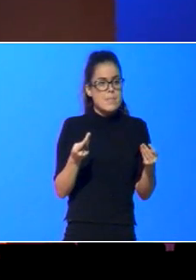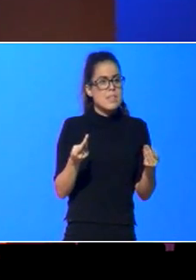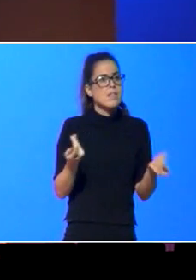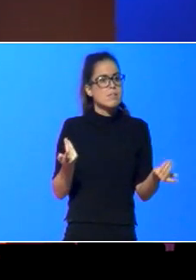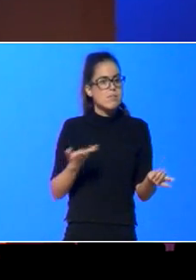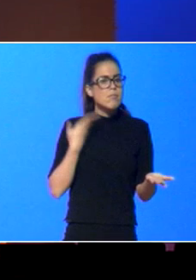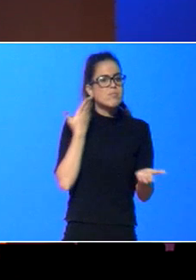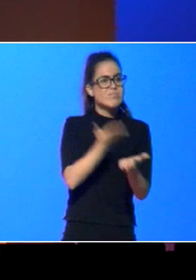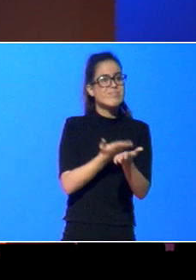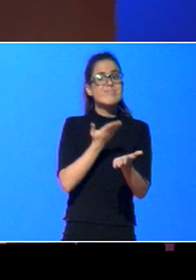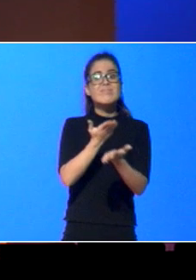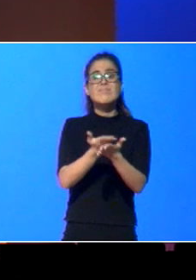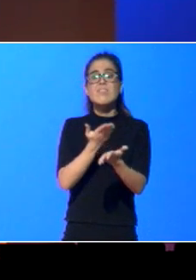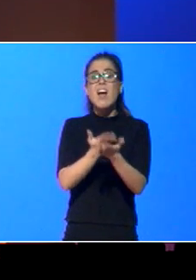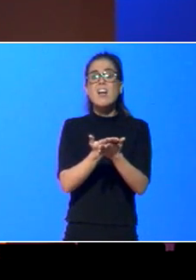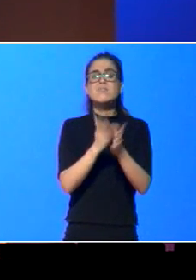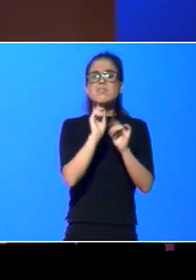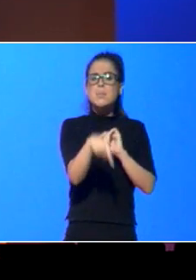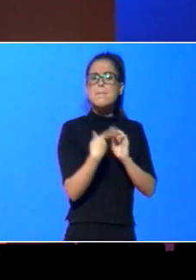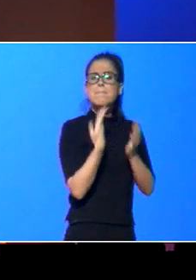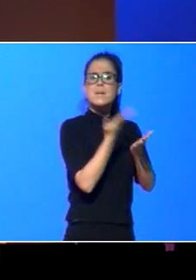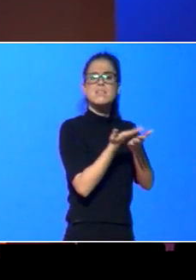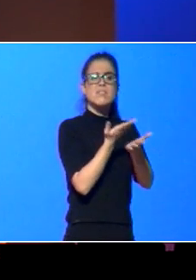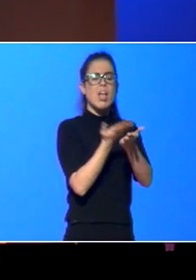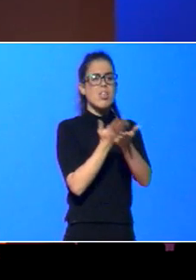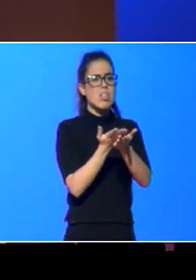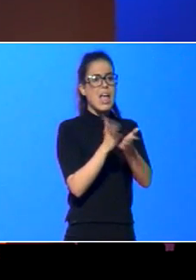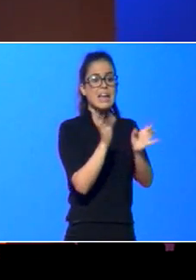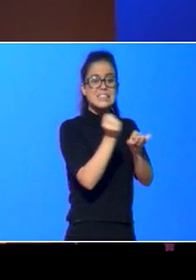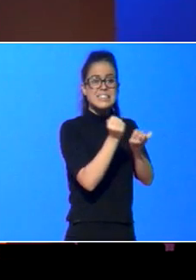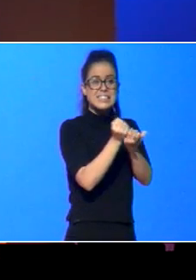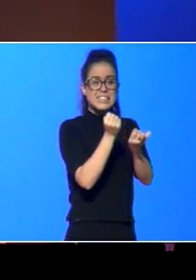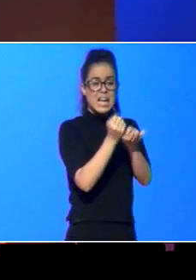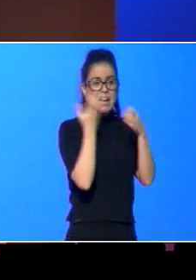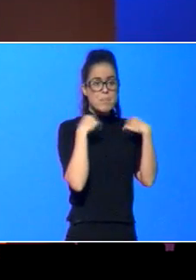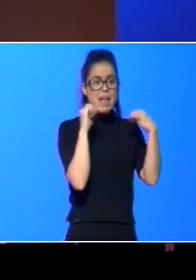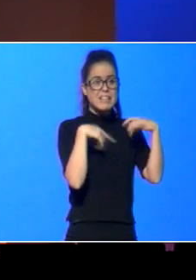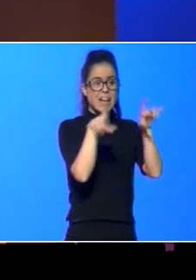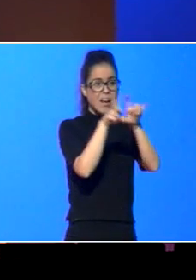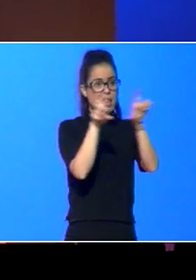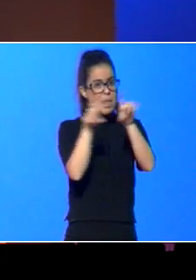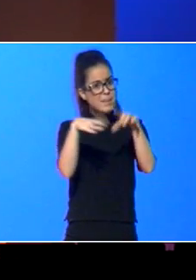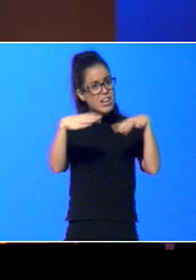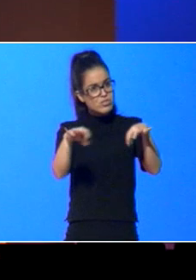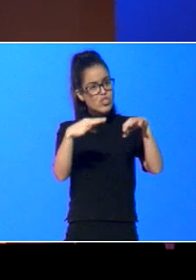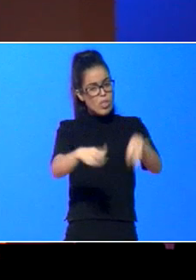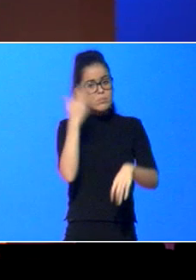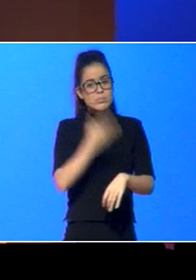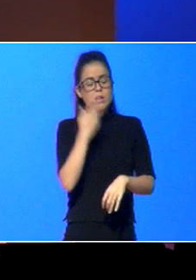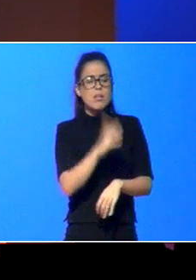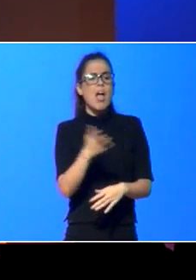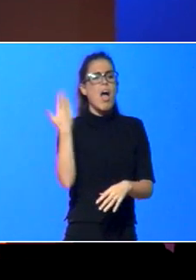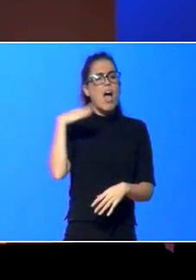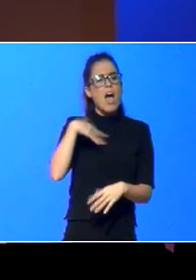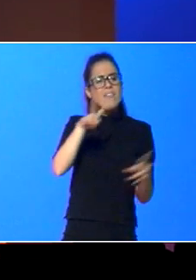importancia de las prácticas en empresas ordinarias. Ha salido antes, hubo una pregunta respecto al mundo del empleo